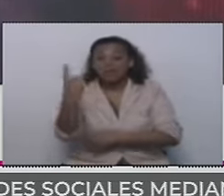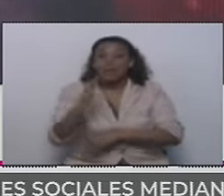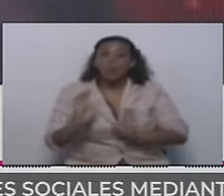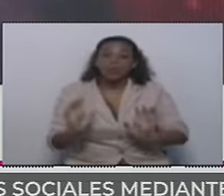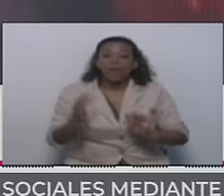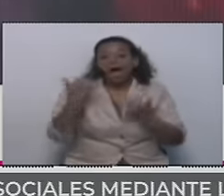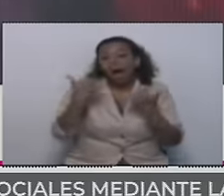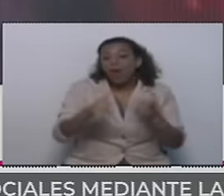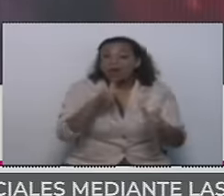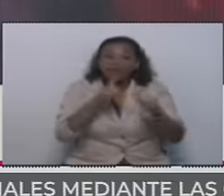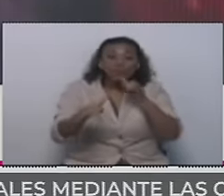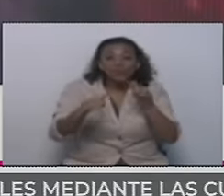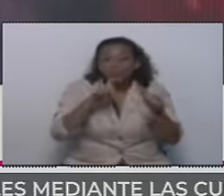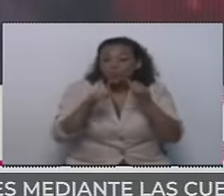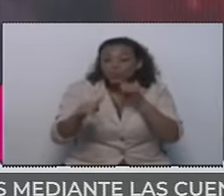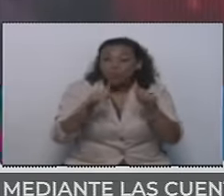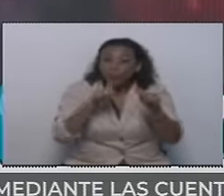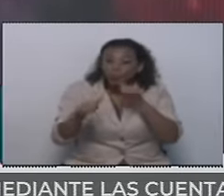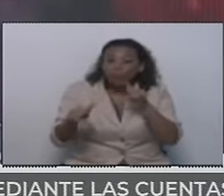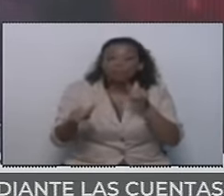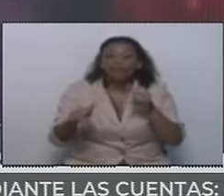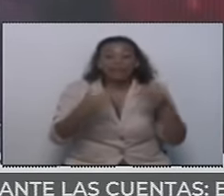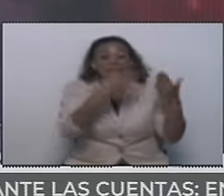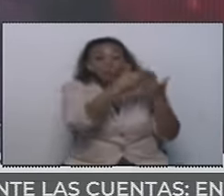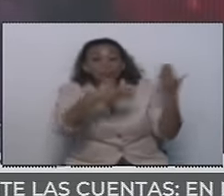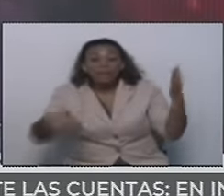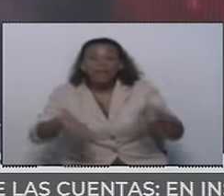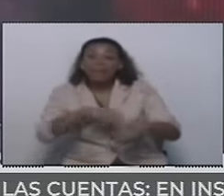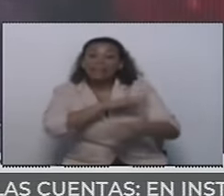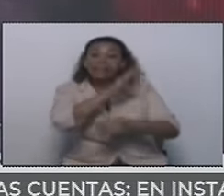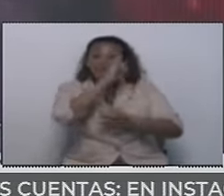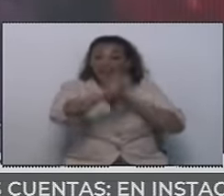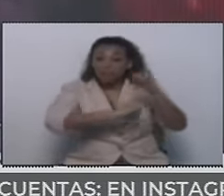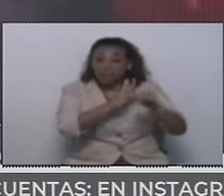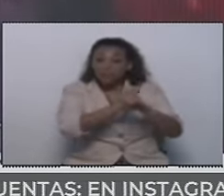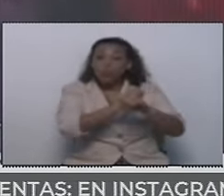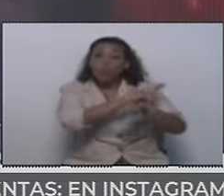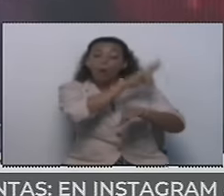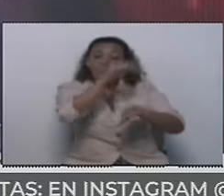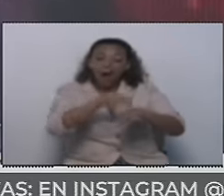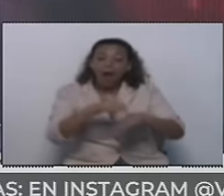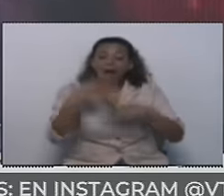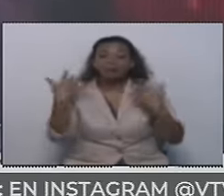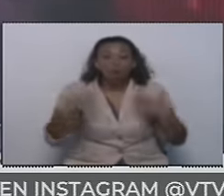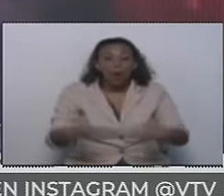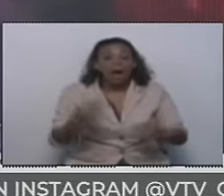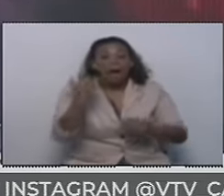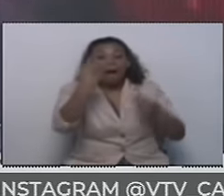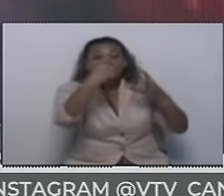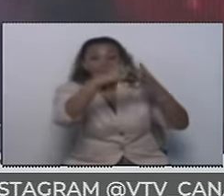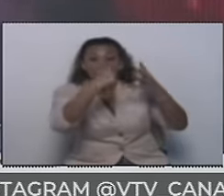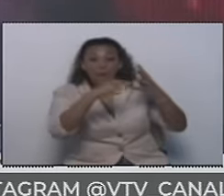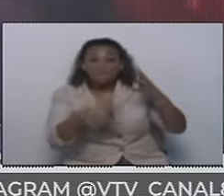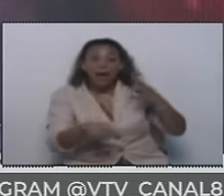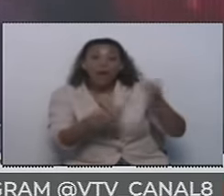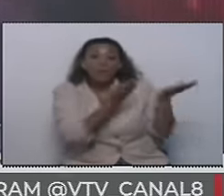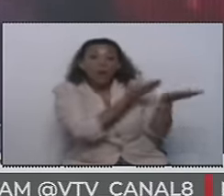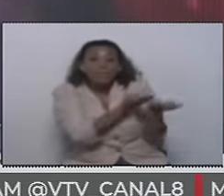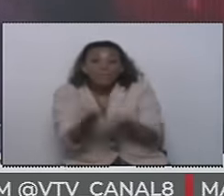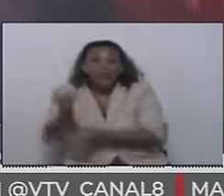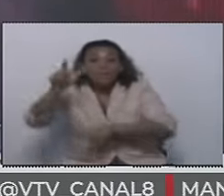las noticias del acontecer nacional, mundial. Tenemos unos